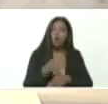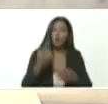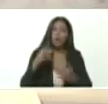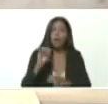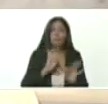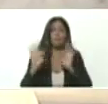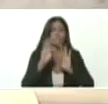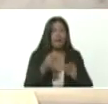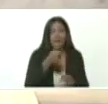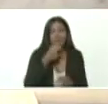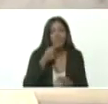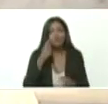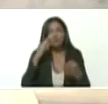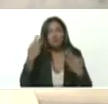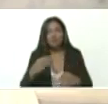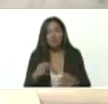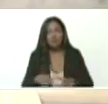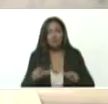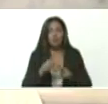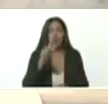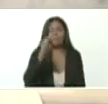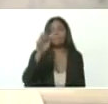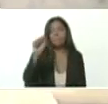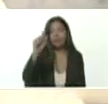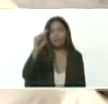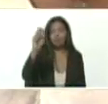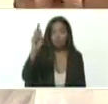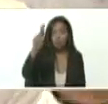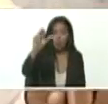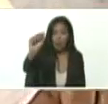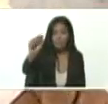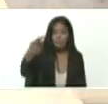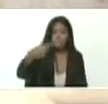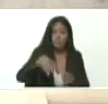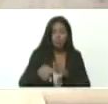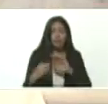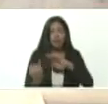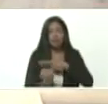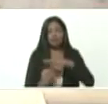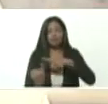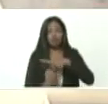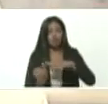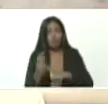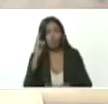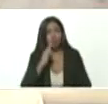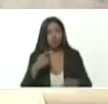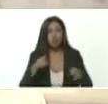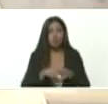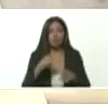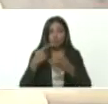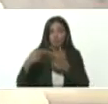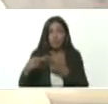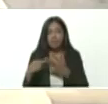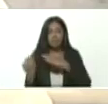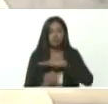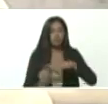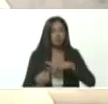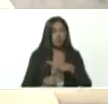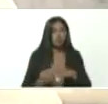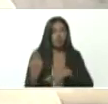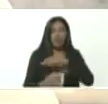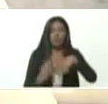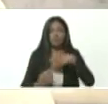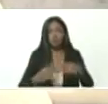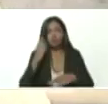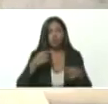fue extraordinario porque lo hicimos en La Pastora. Pero coincide esta institución bolivariana con otra institución de la Revolución Bolivariana